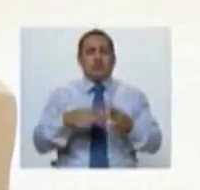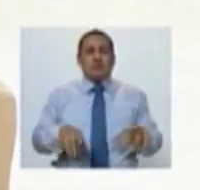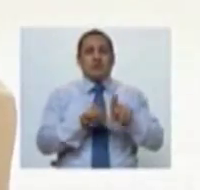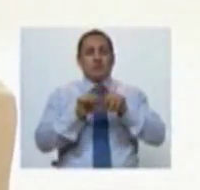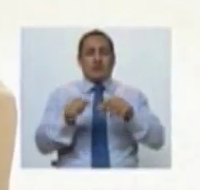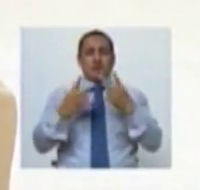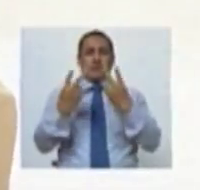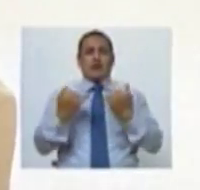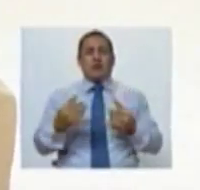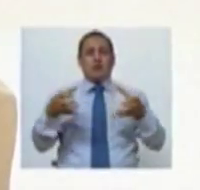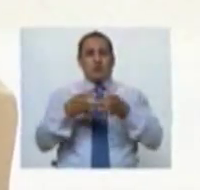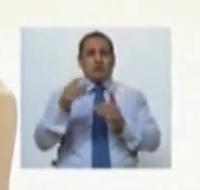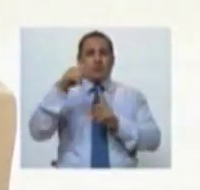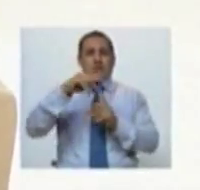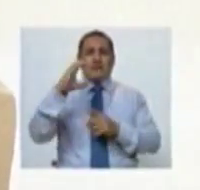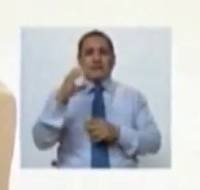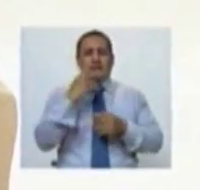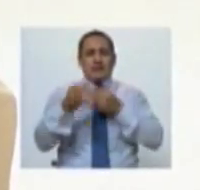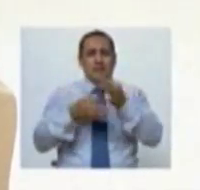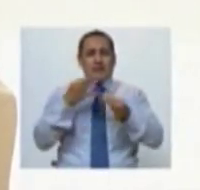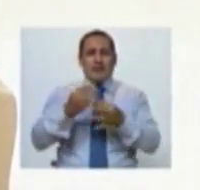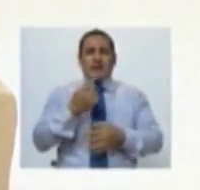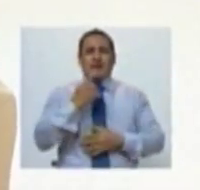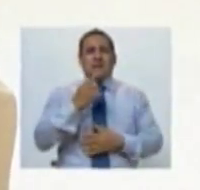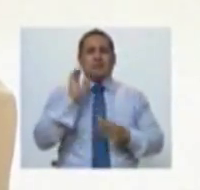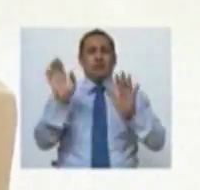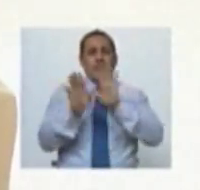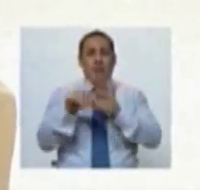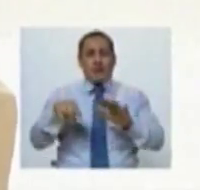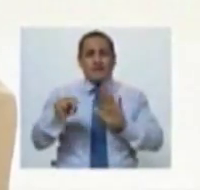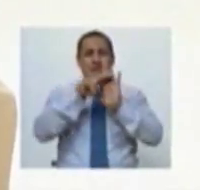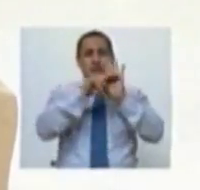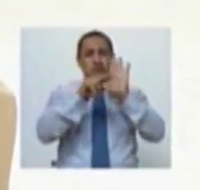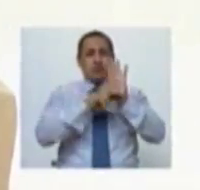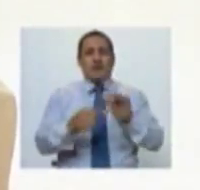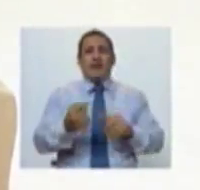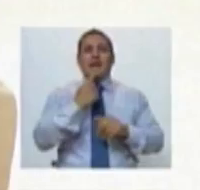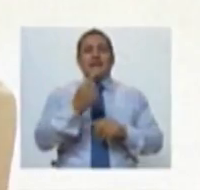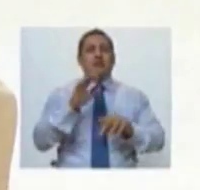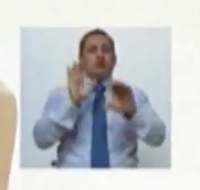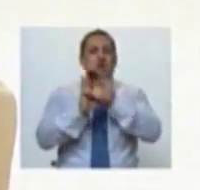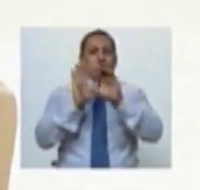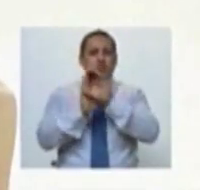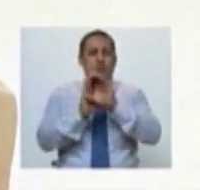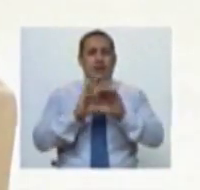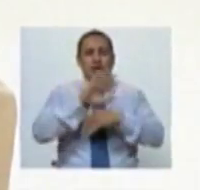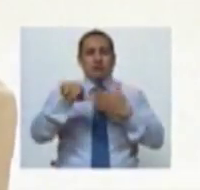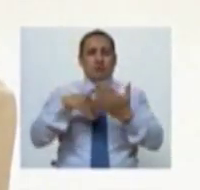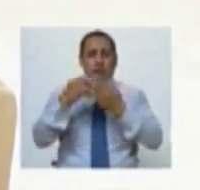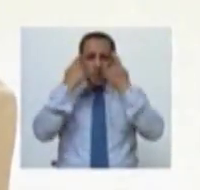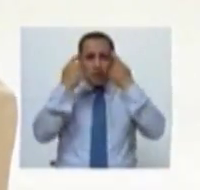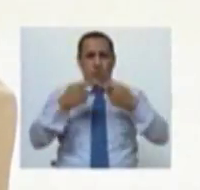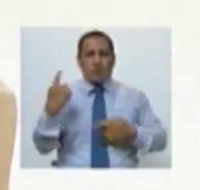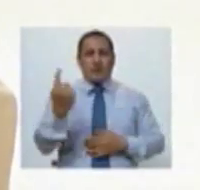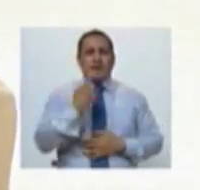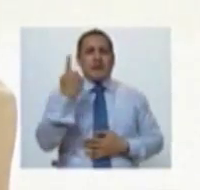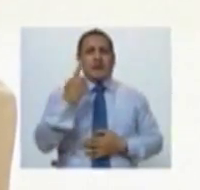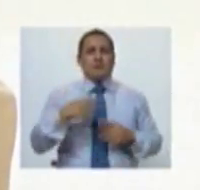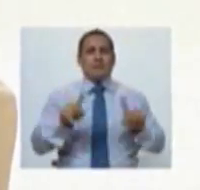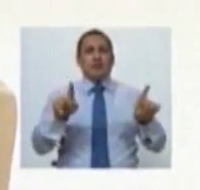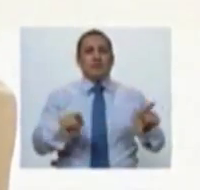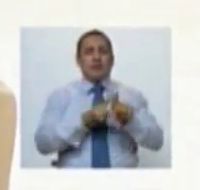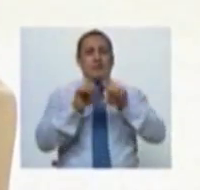el tribunal ha sostenido al respecto es que esta norma es constitucional en términos generales. Sin embargo,